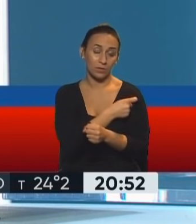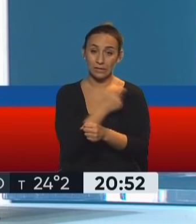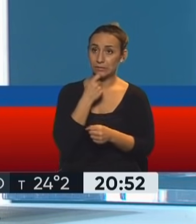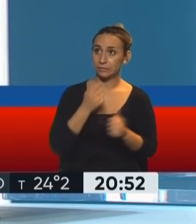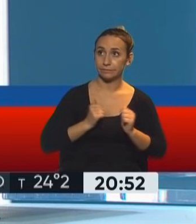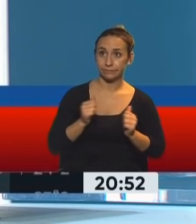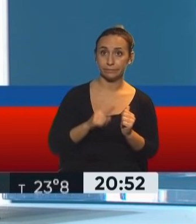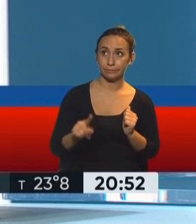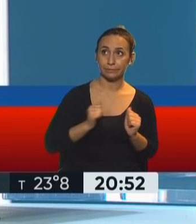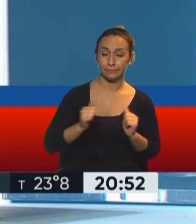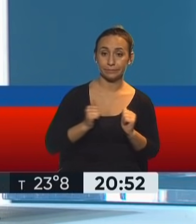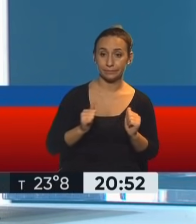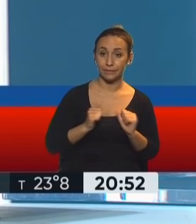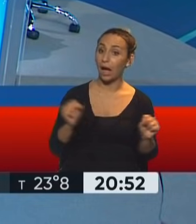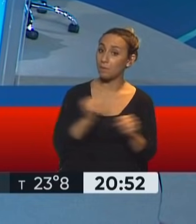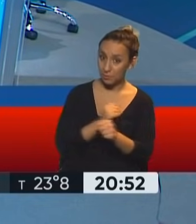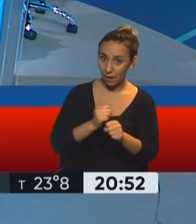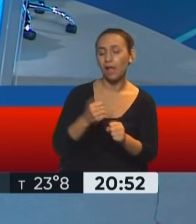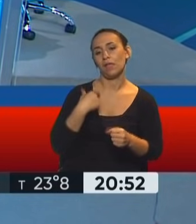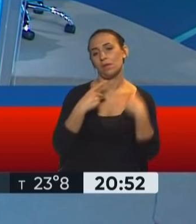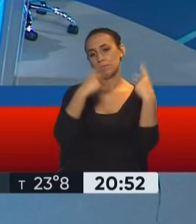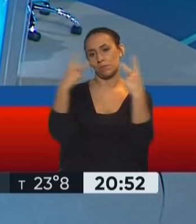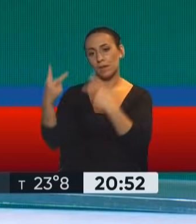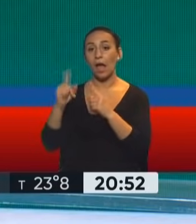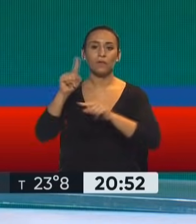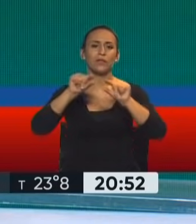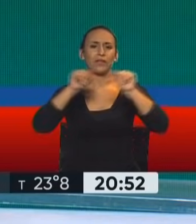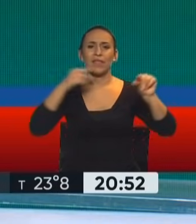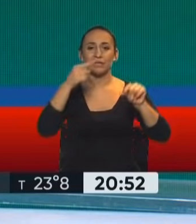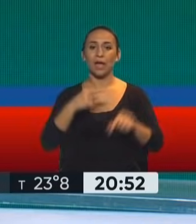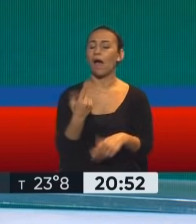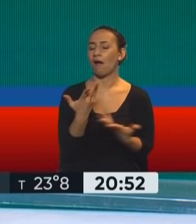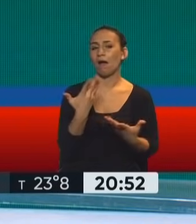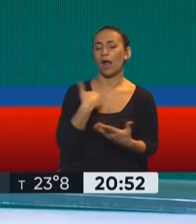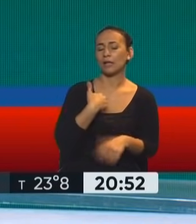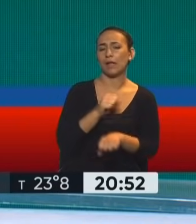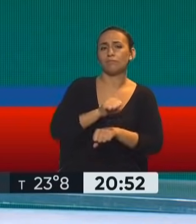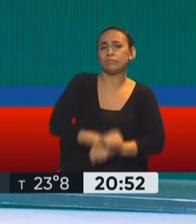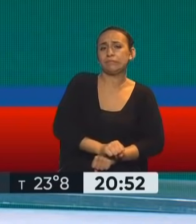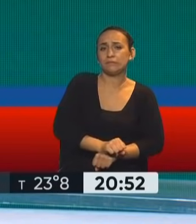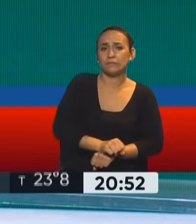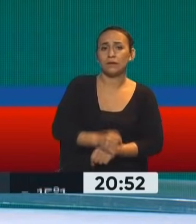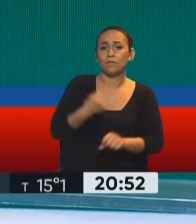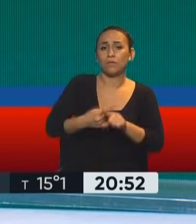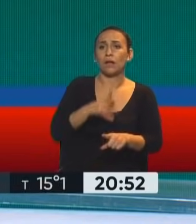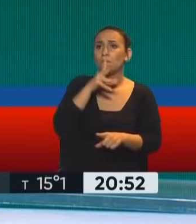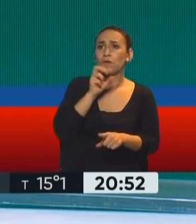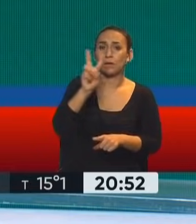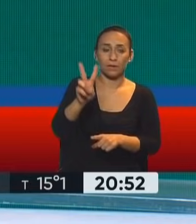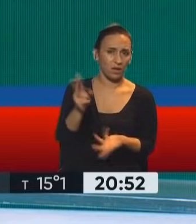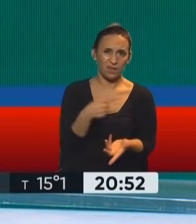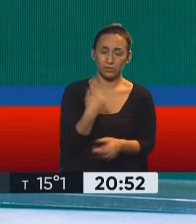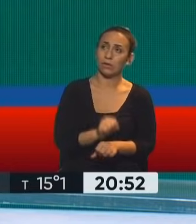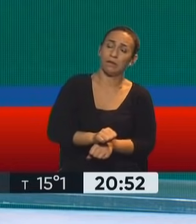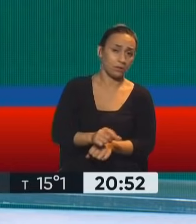salir de Argentina. Bueno, hay títulos tremendistas como por ejemplo los argentinos que quedaron rehenes por ponerse la Sputnik. No, a ver, no somos rehenes, te salvaron